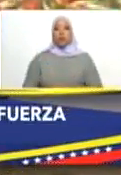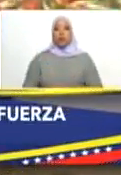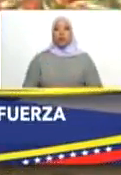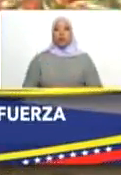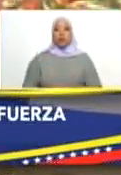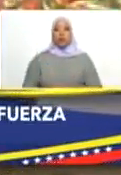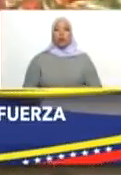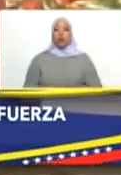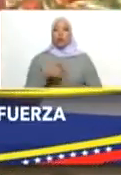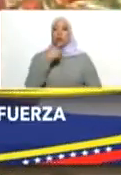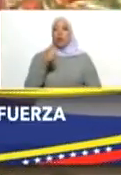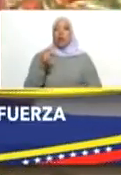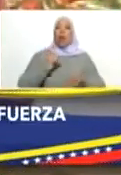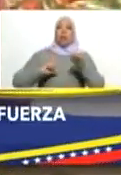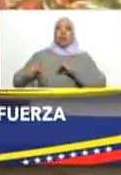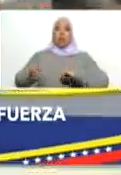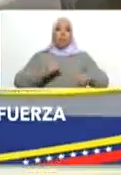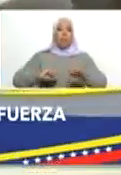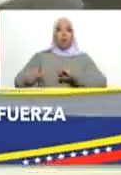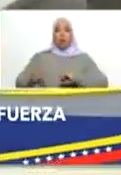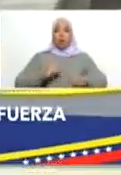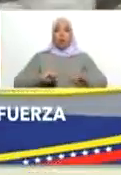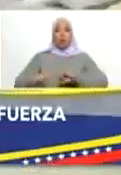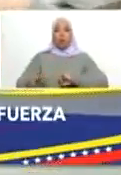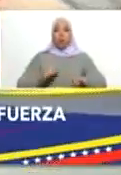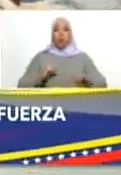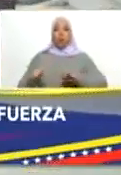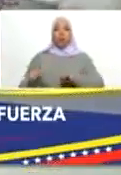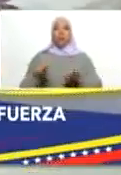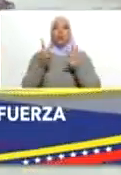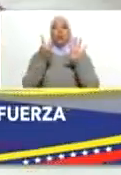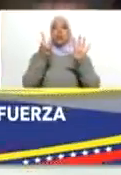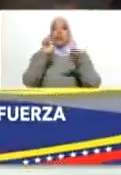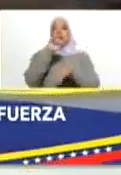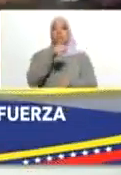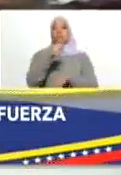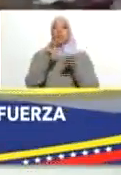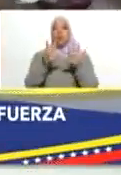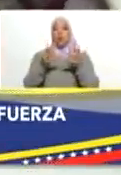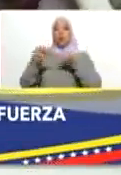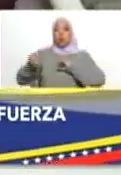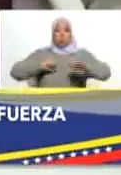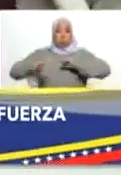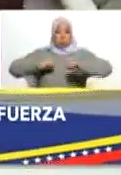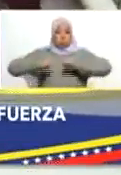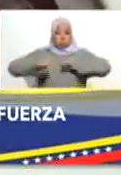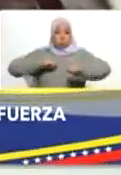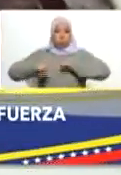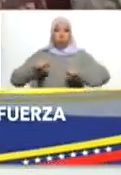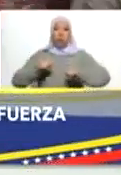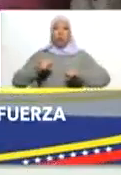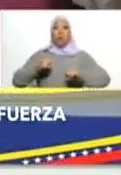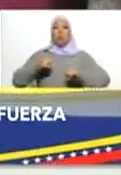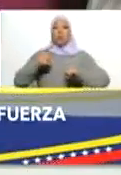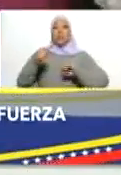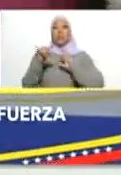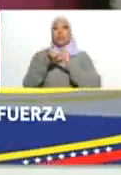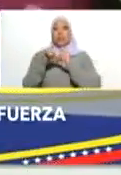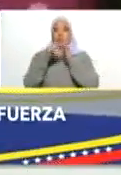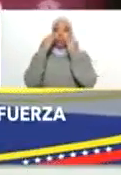de la tragedia, el terremoto de 7.8 grados en la región